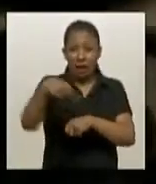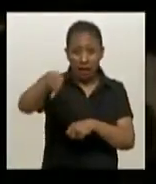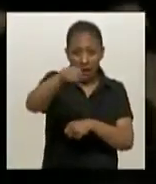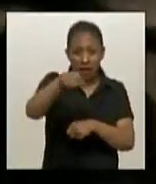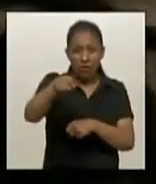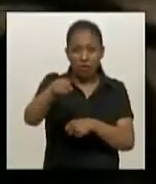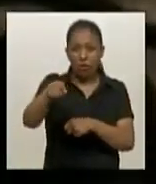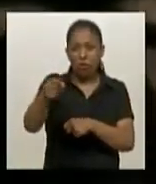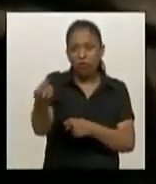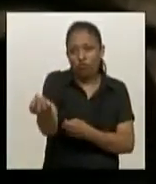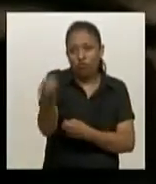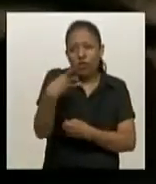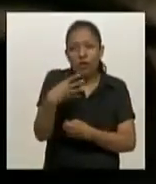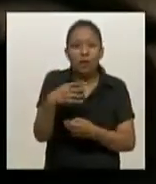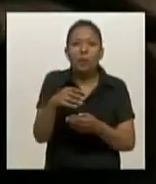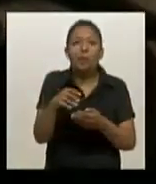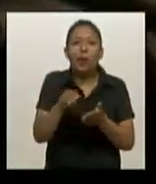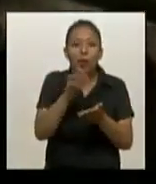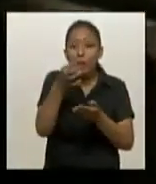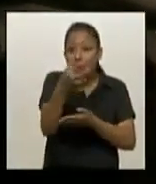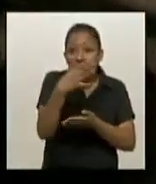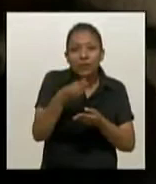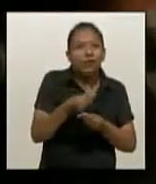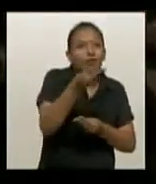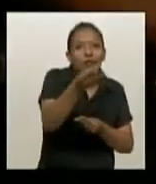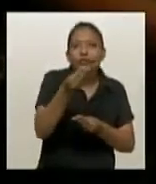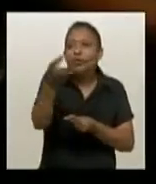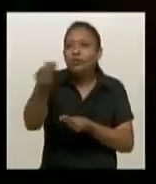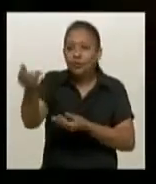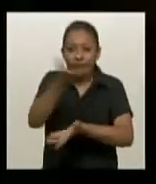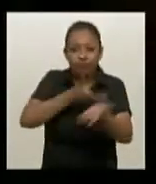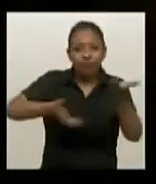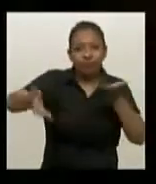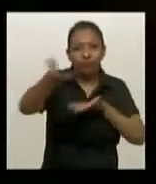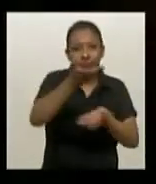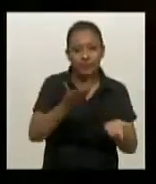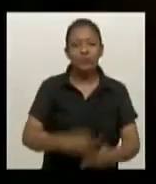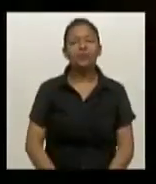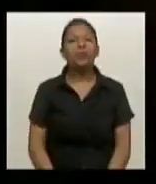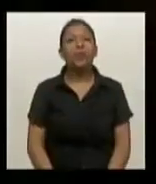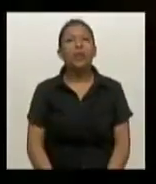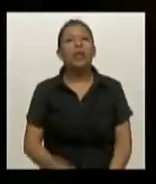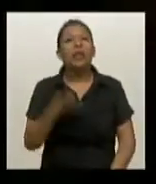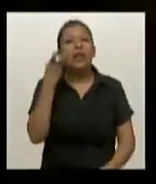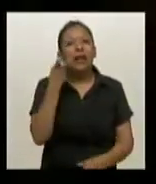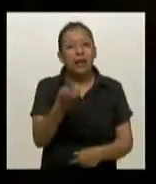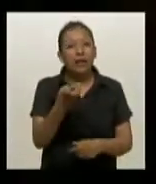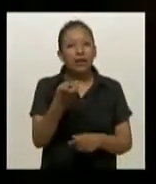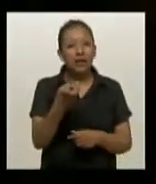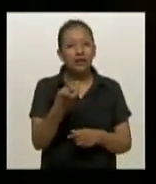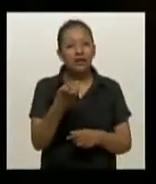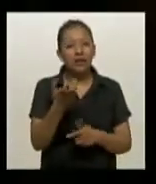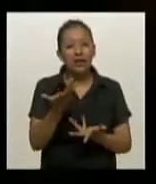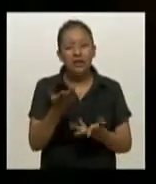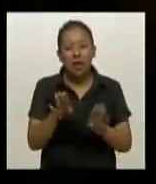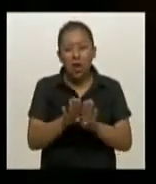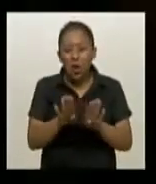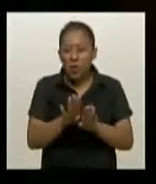para que me den, aunque sea como dicen, nos andamos compartiendo la pastillita. Es una sentencia de muerte